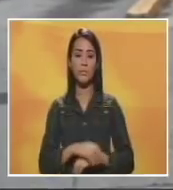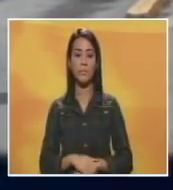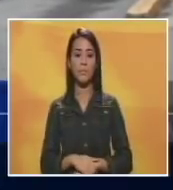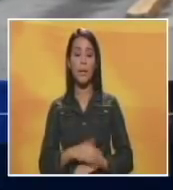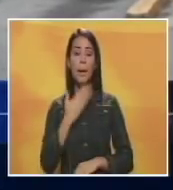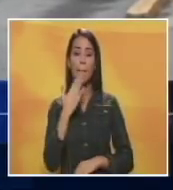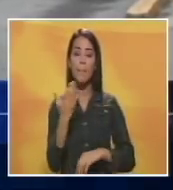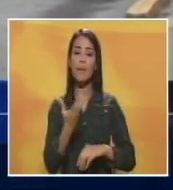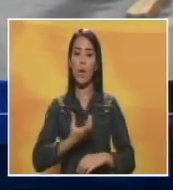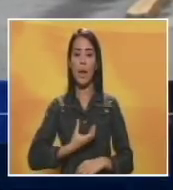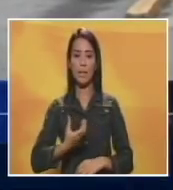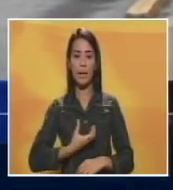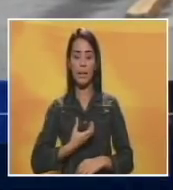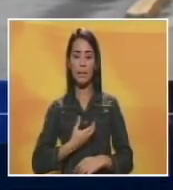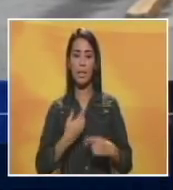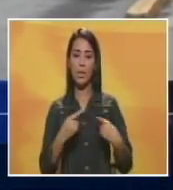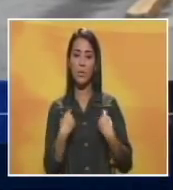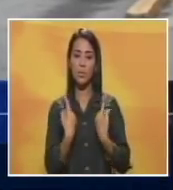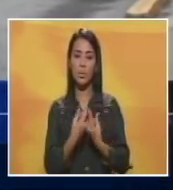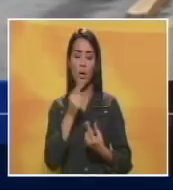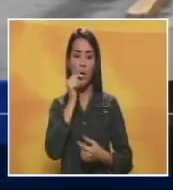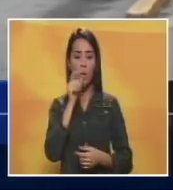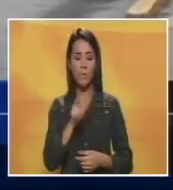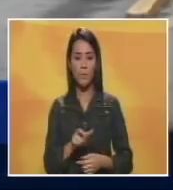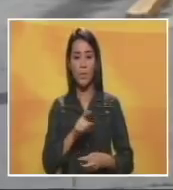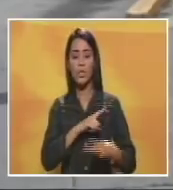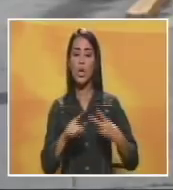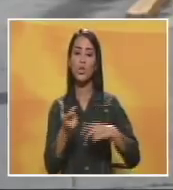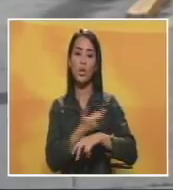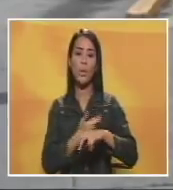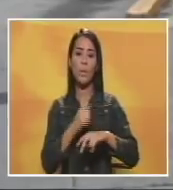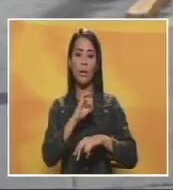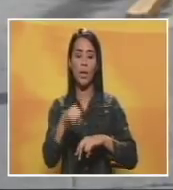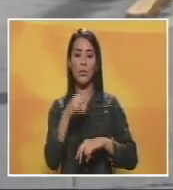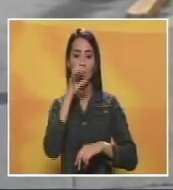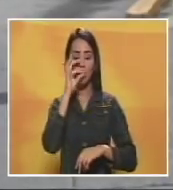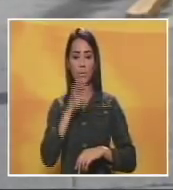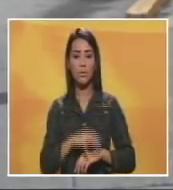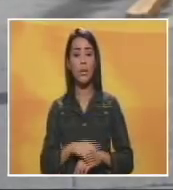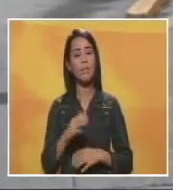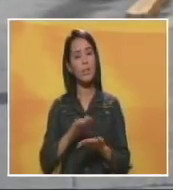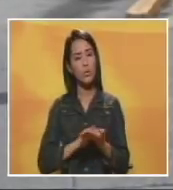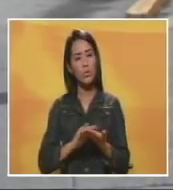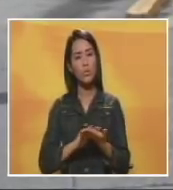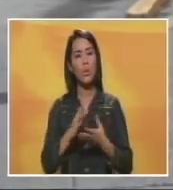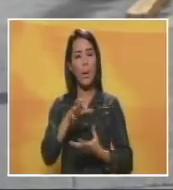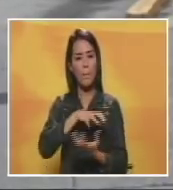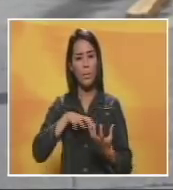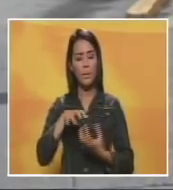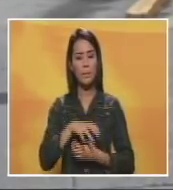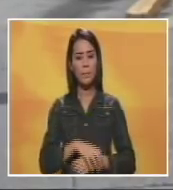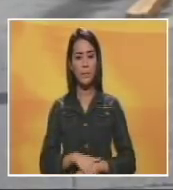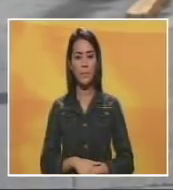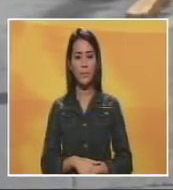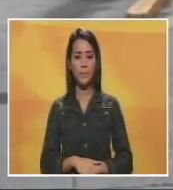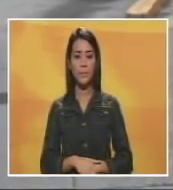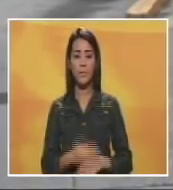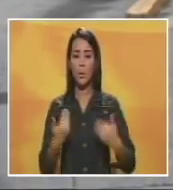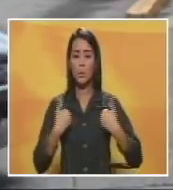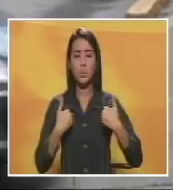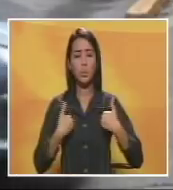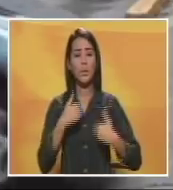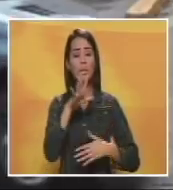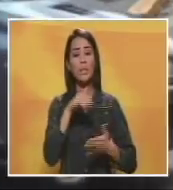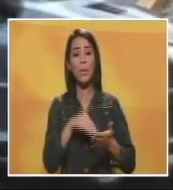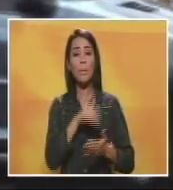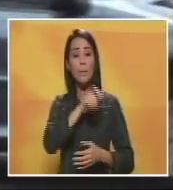al alcalde del municipio de Los Alias, Josy Fernández, y al gobernador Héctor Rodríguez que se dé pronta solución a la problemática, pues se ven afectados más de